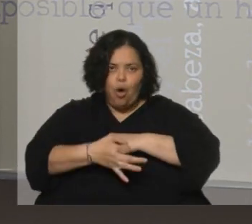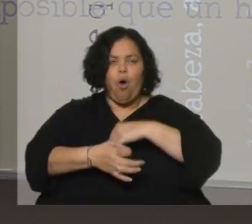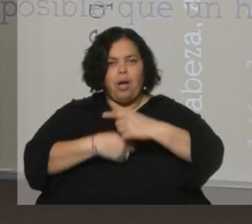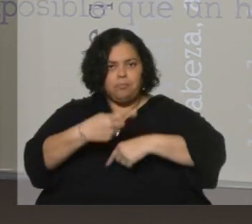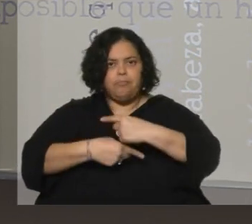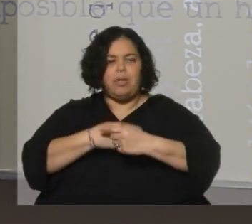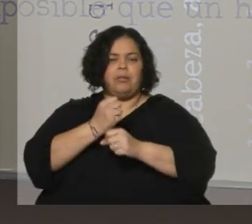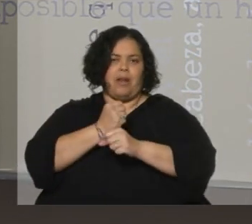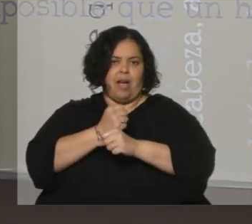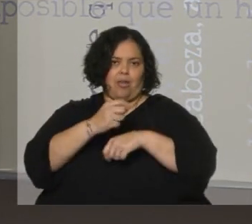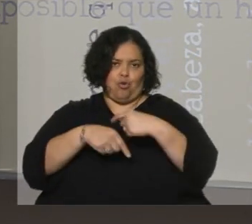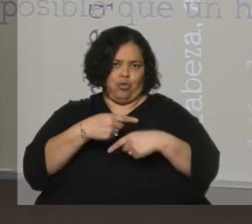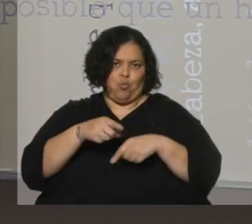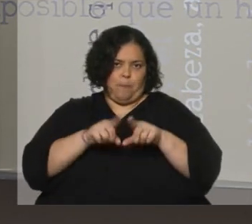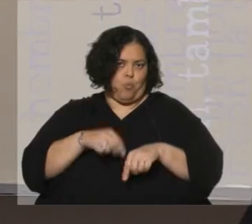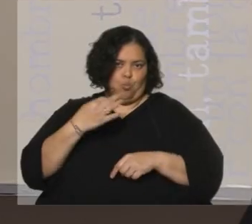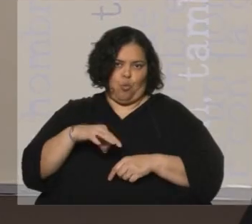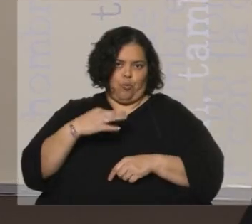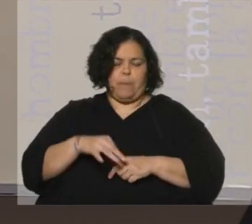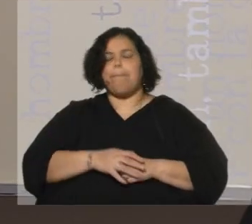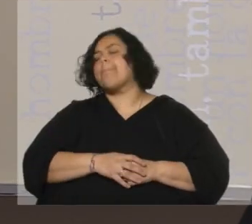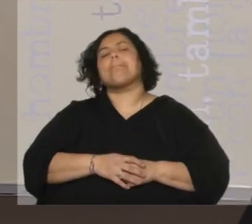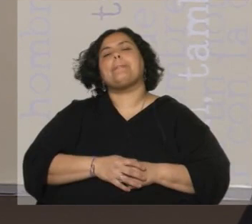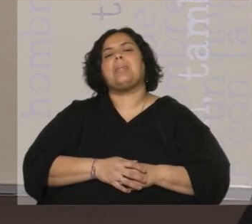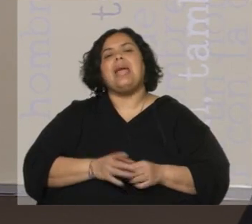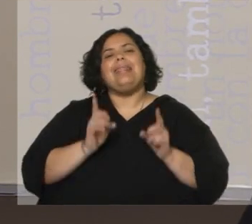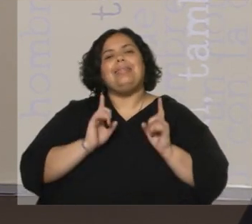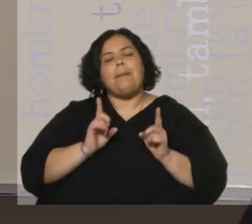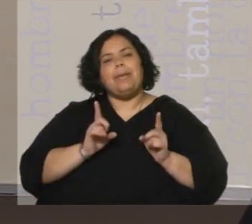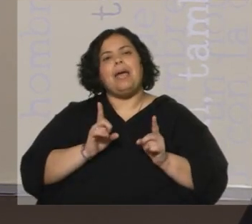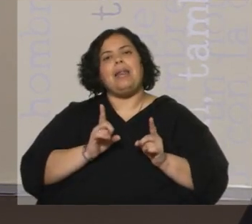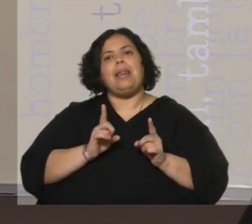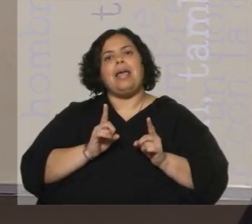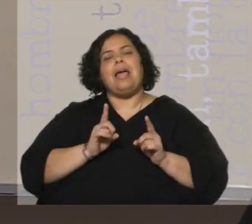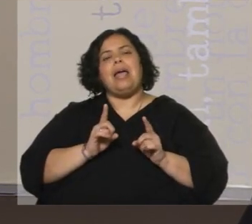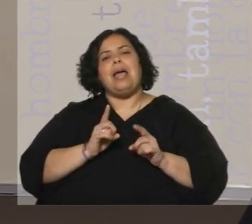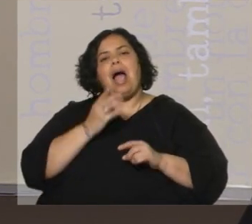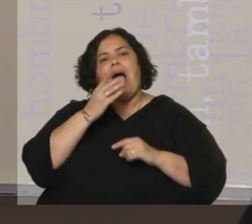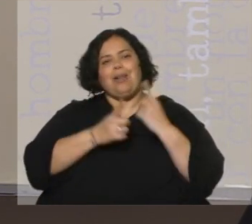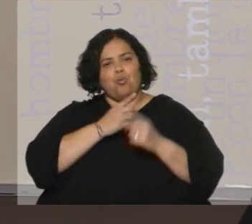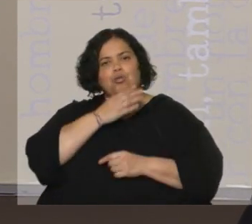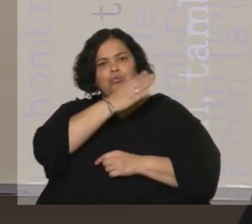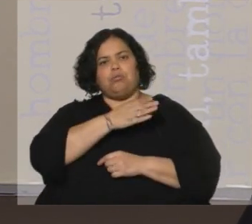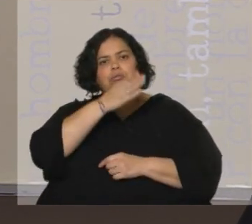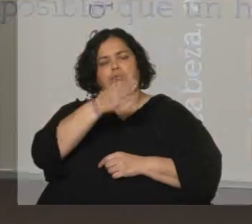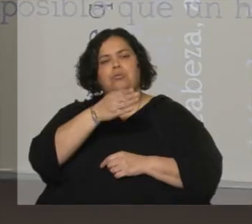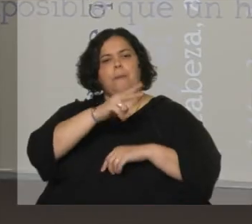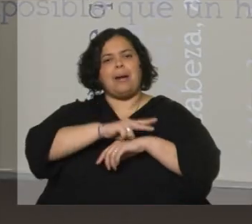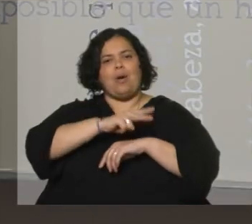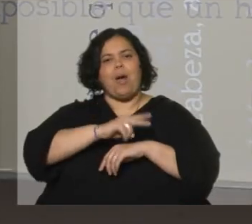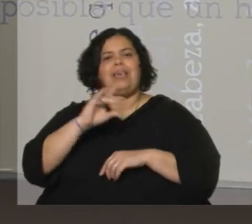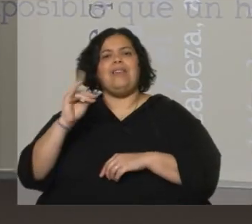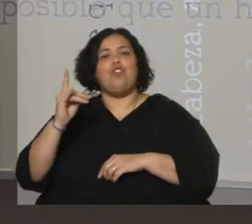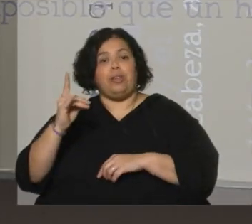hoy están trabajando muy bien también se están eh Estableciendo en Paraguay y Bolivia unos cuantos No uruguayos sí ha